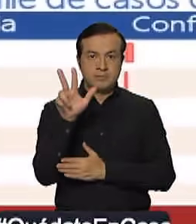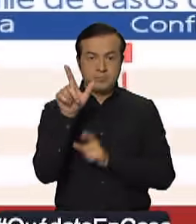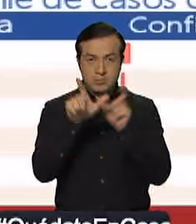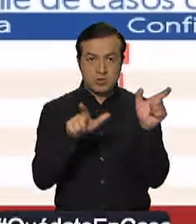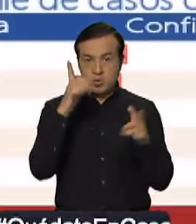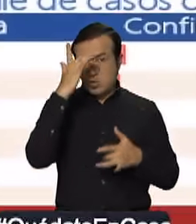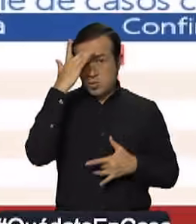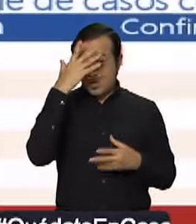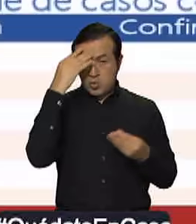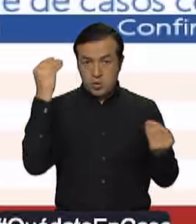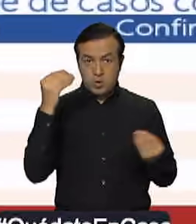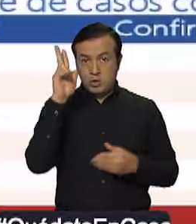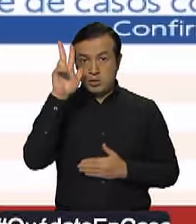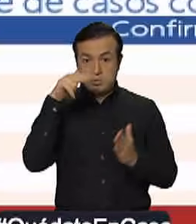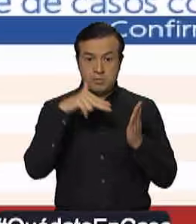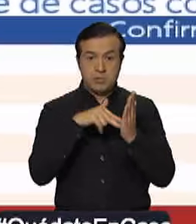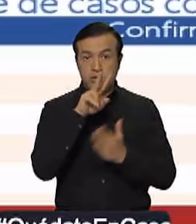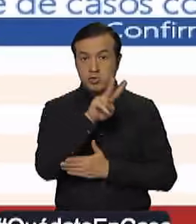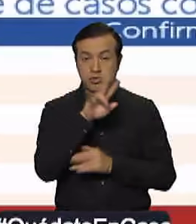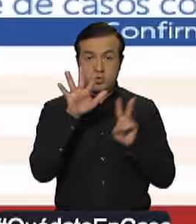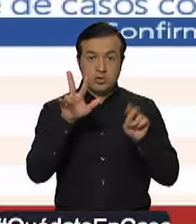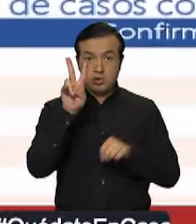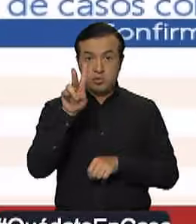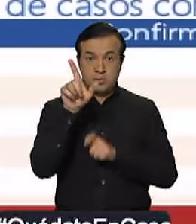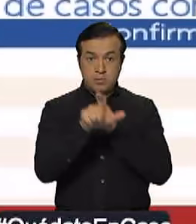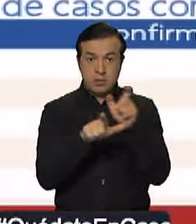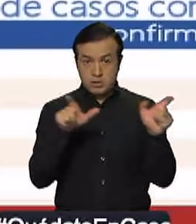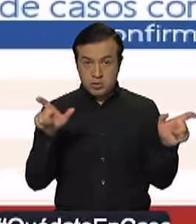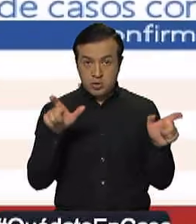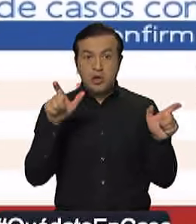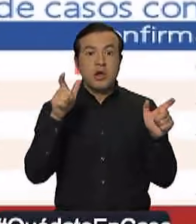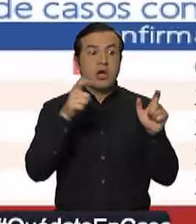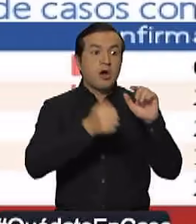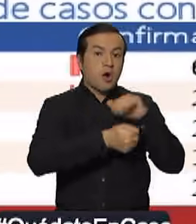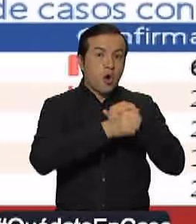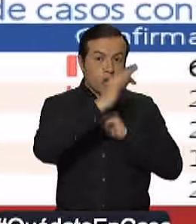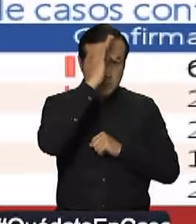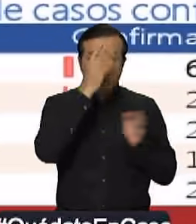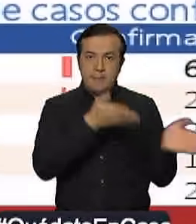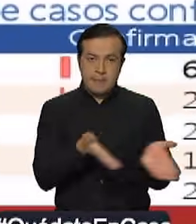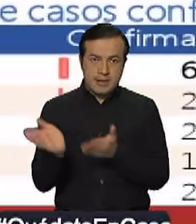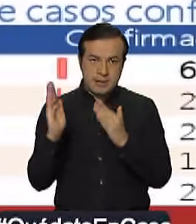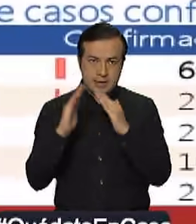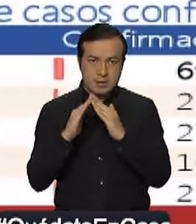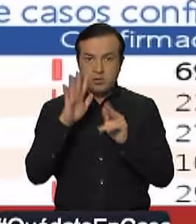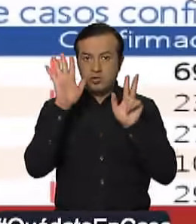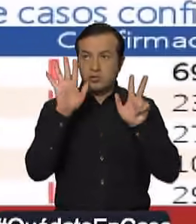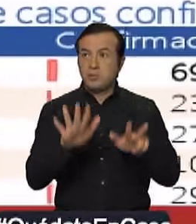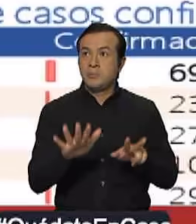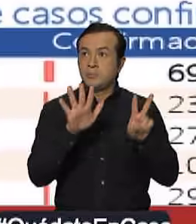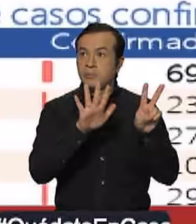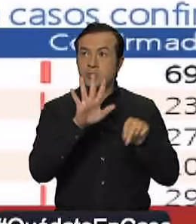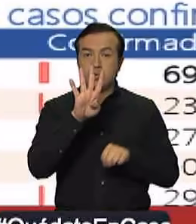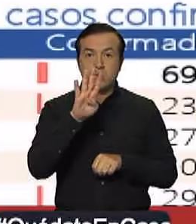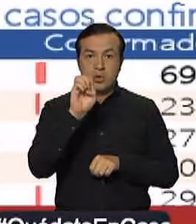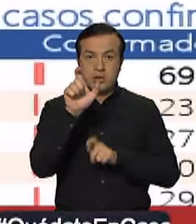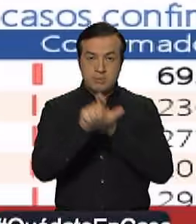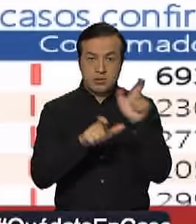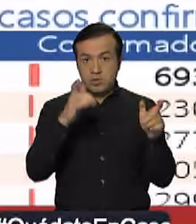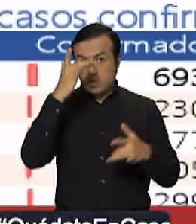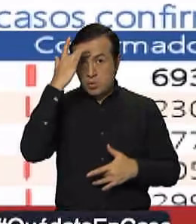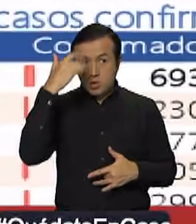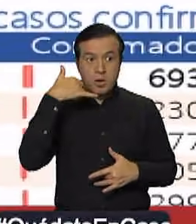personas recuperadas, 3.272 personas dadas de alta hospitalaria, 8.740 personas dadas de